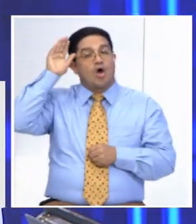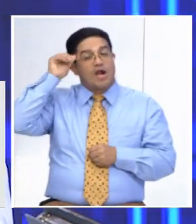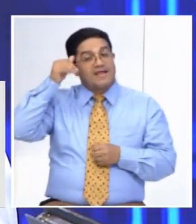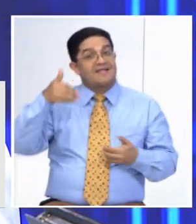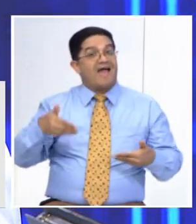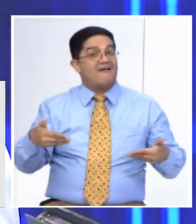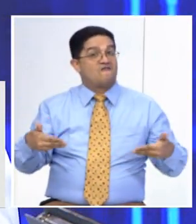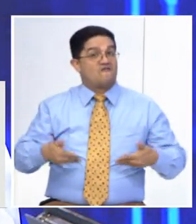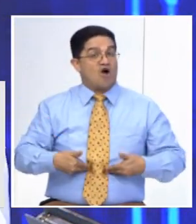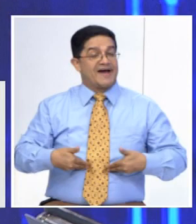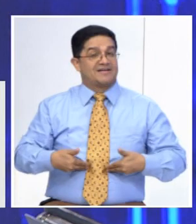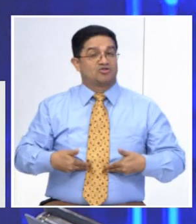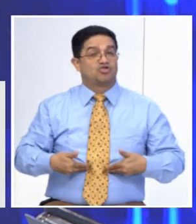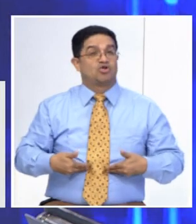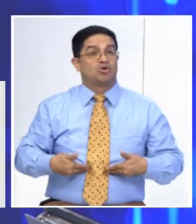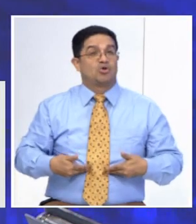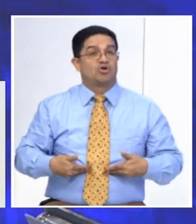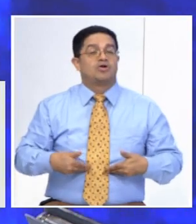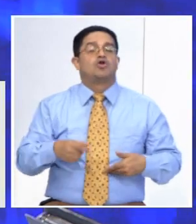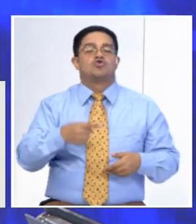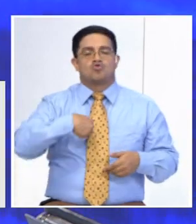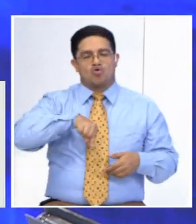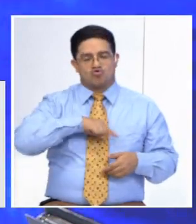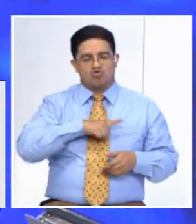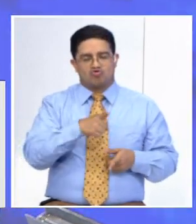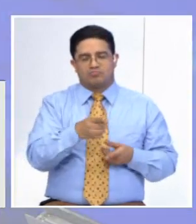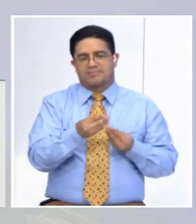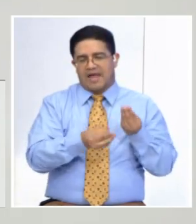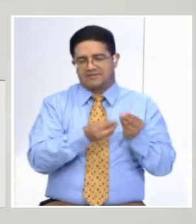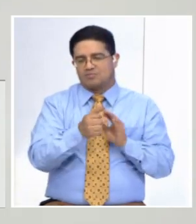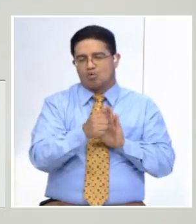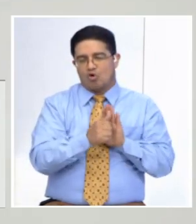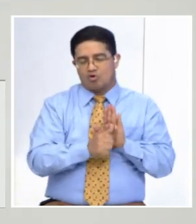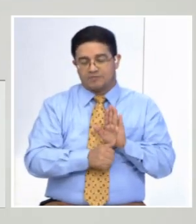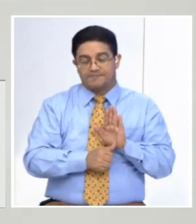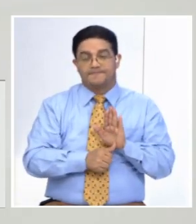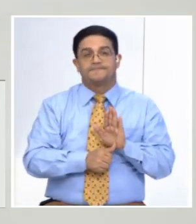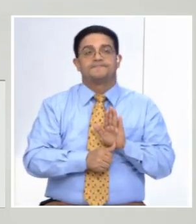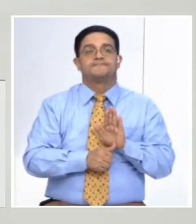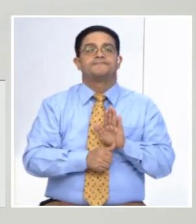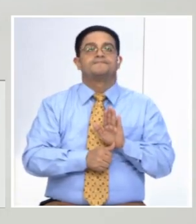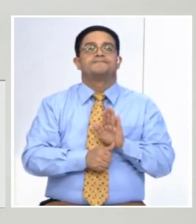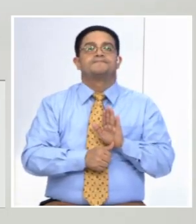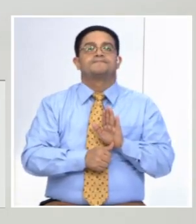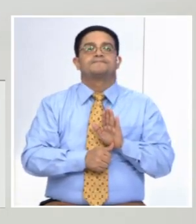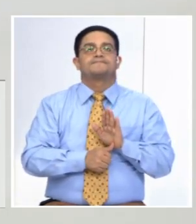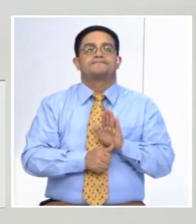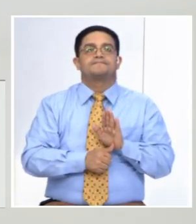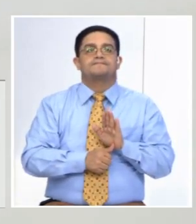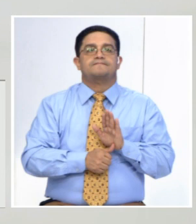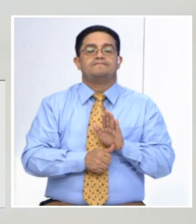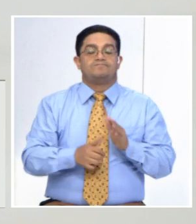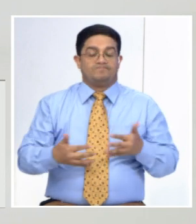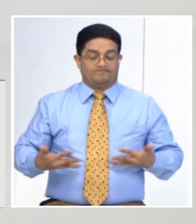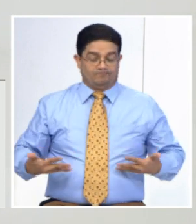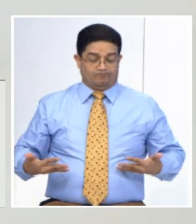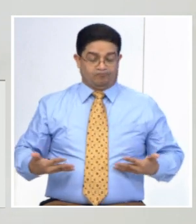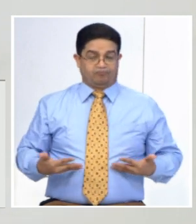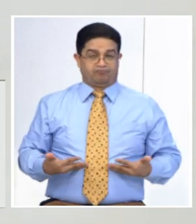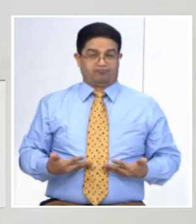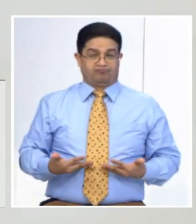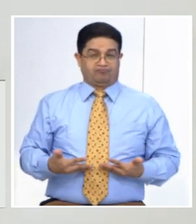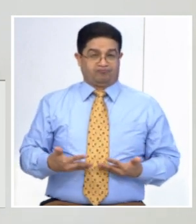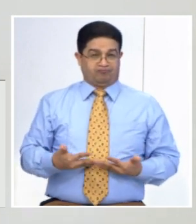la que nosotros realizamos una cirugía para la corrección, al colocar la cincha transobturatriz